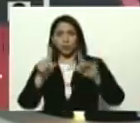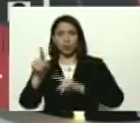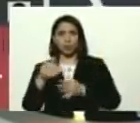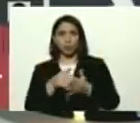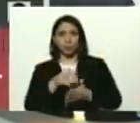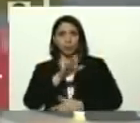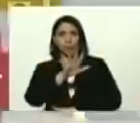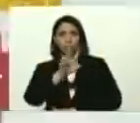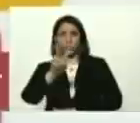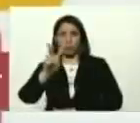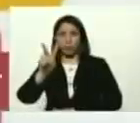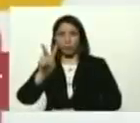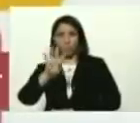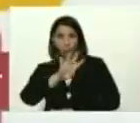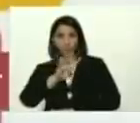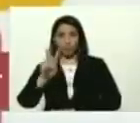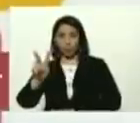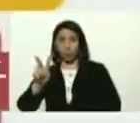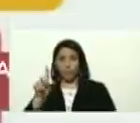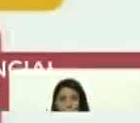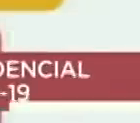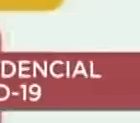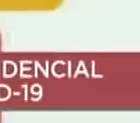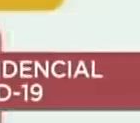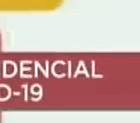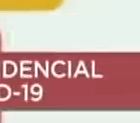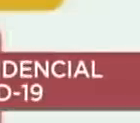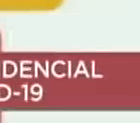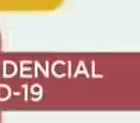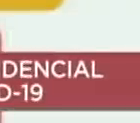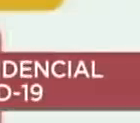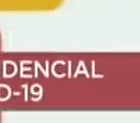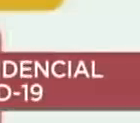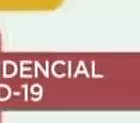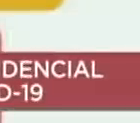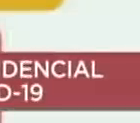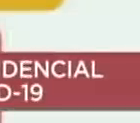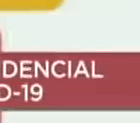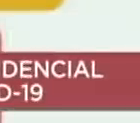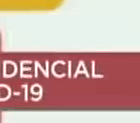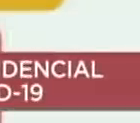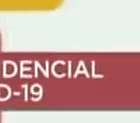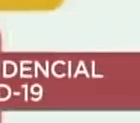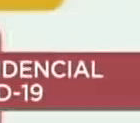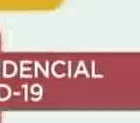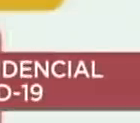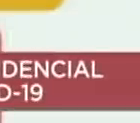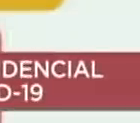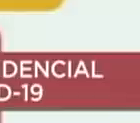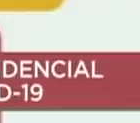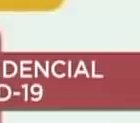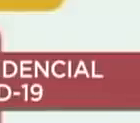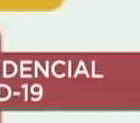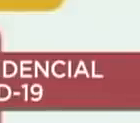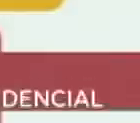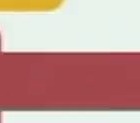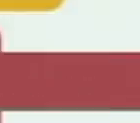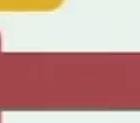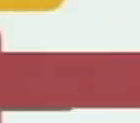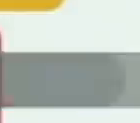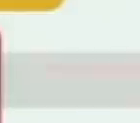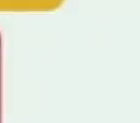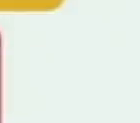1.081.542 pruebas y eso nos da una rata de 36.051 pruebas por millón